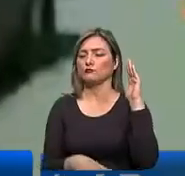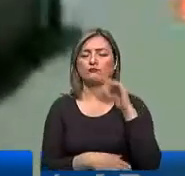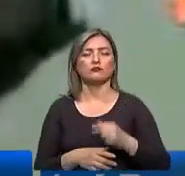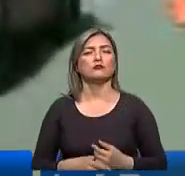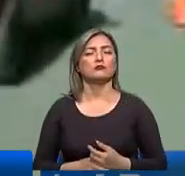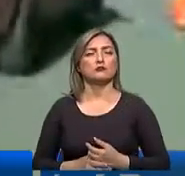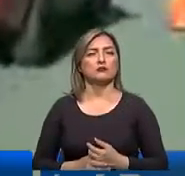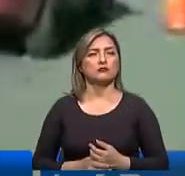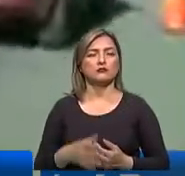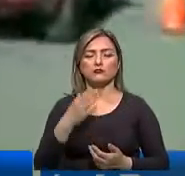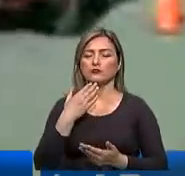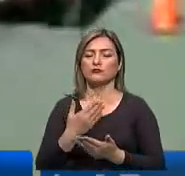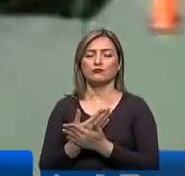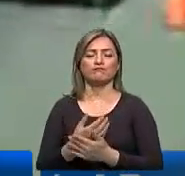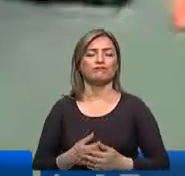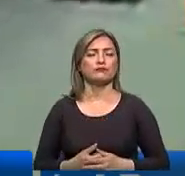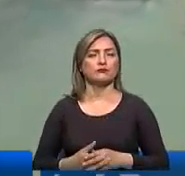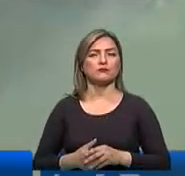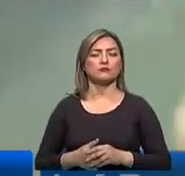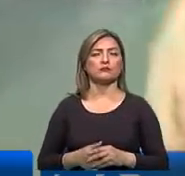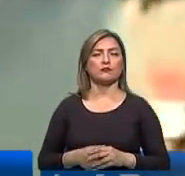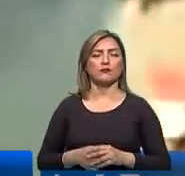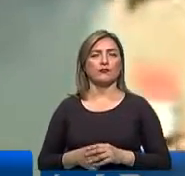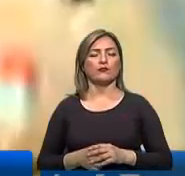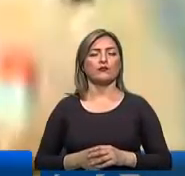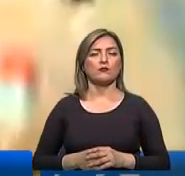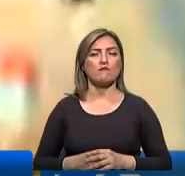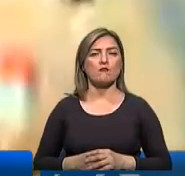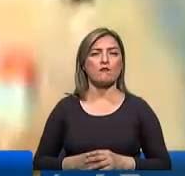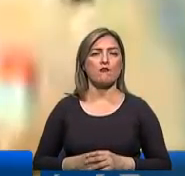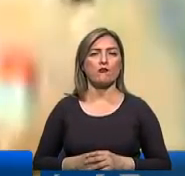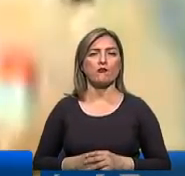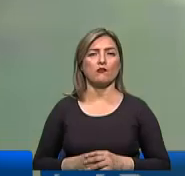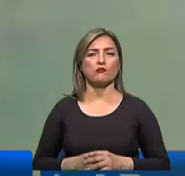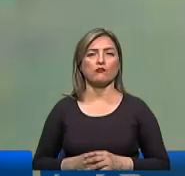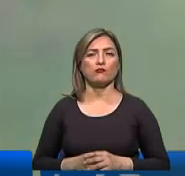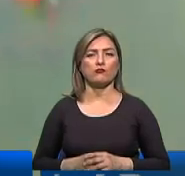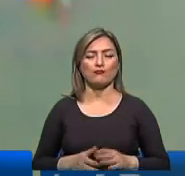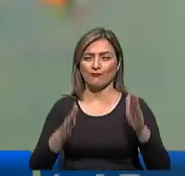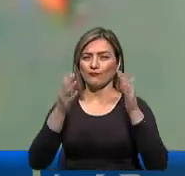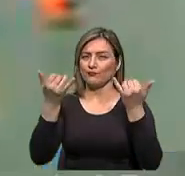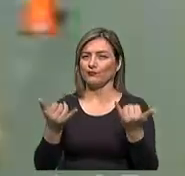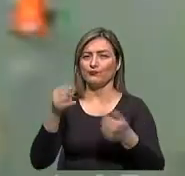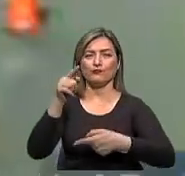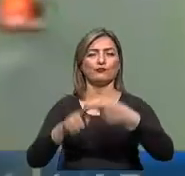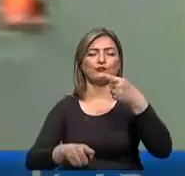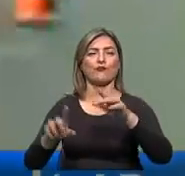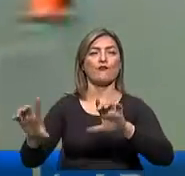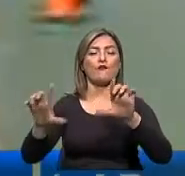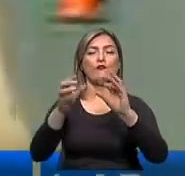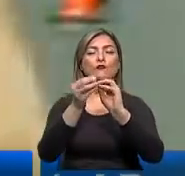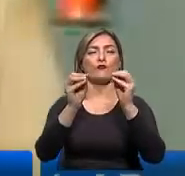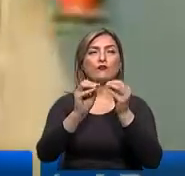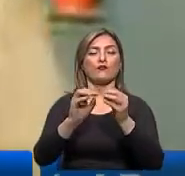horas. Listo, muchísimas gracias. Y escuchamos, compañeras, amigos, televidentes, les recordamos que hoy no pueden movilizarse